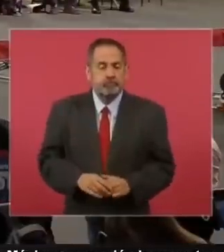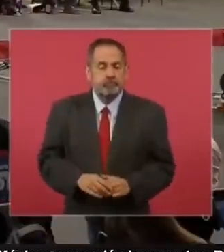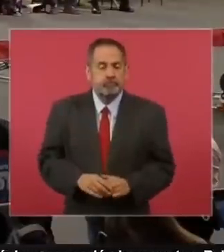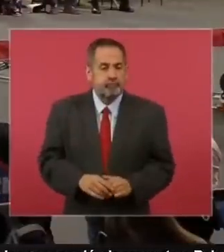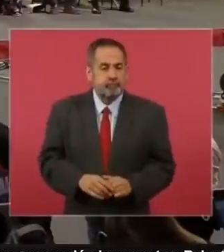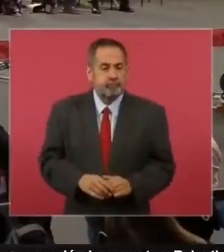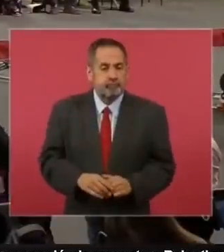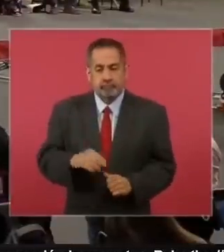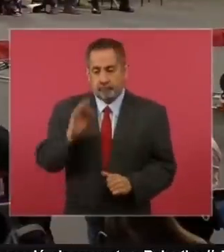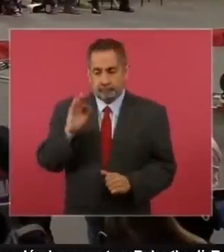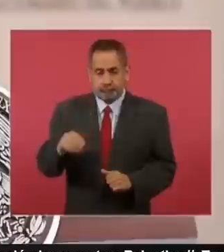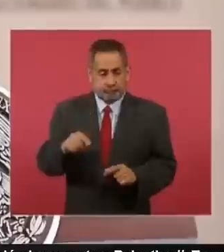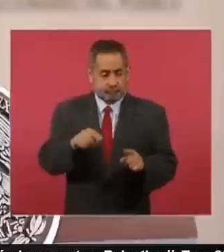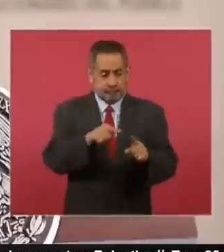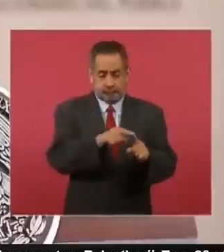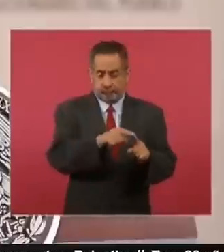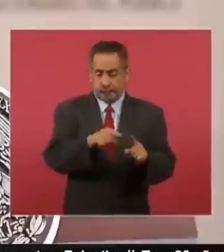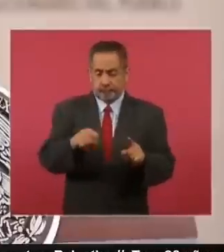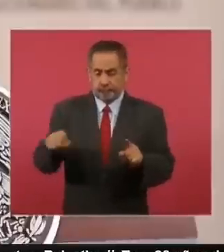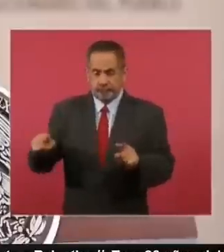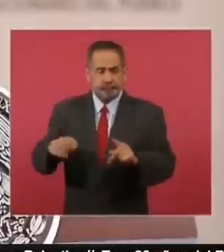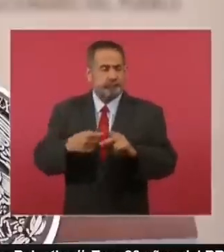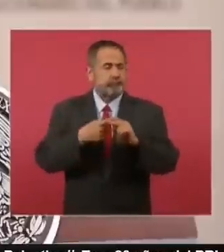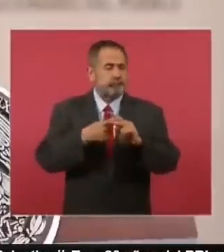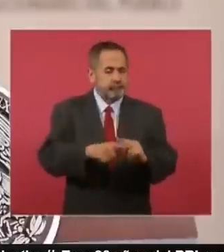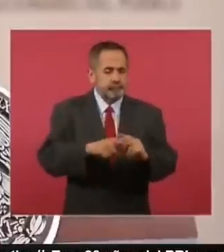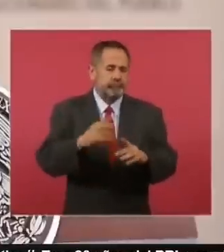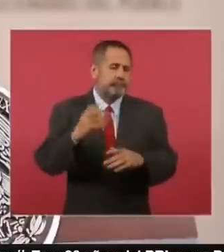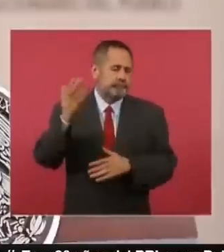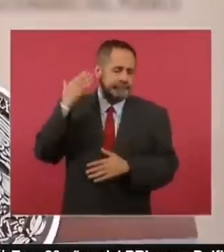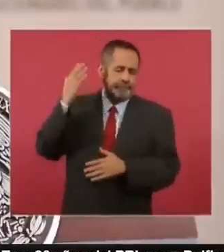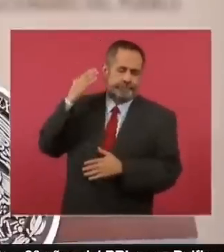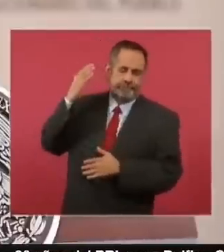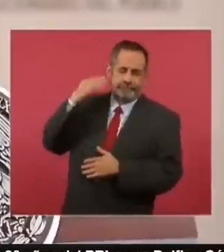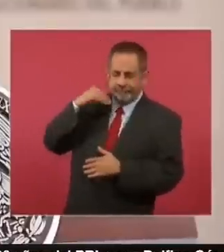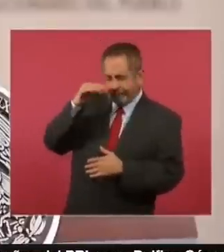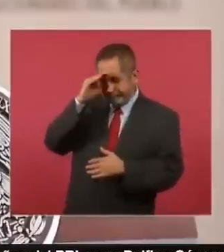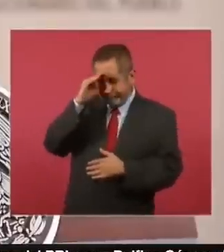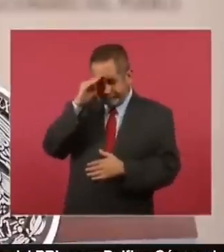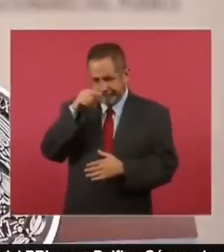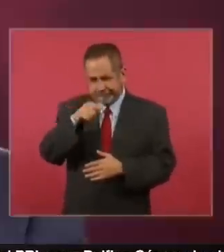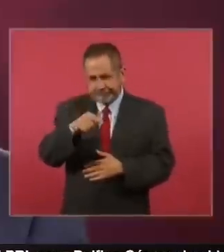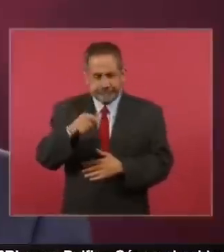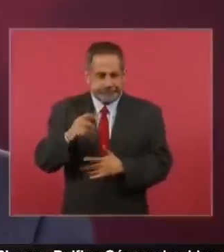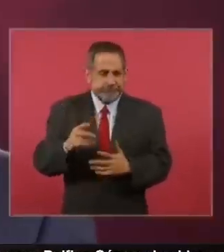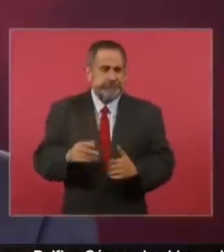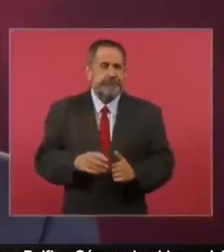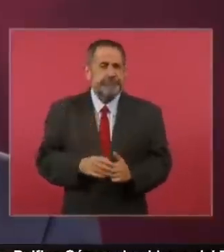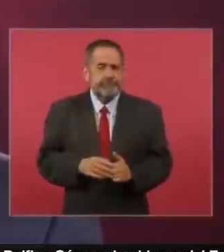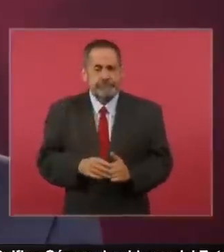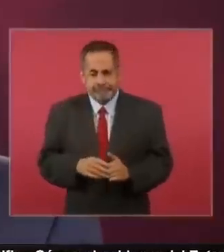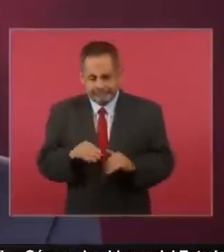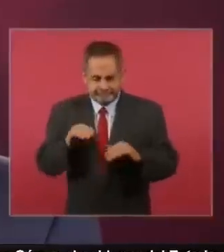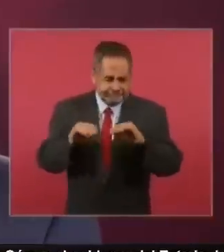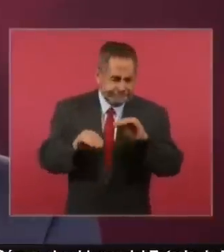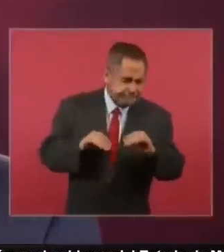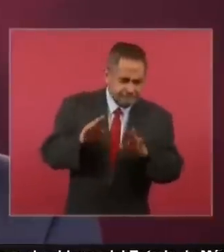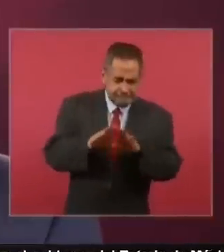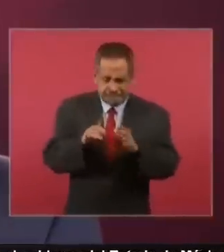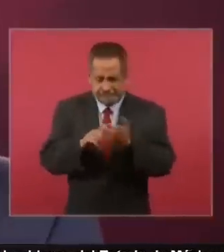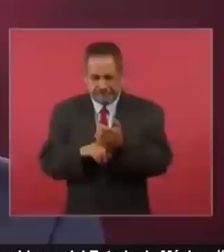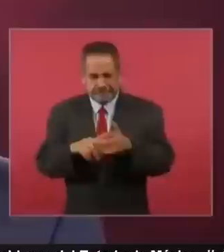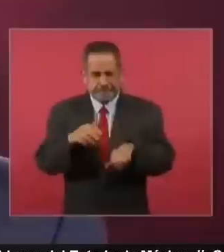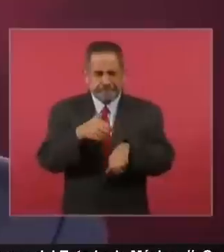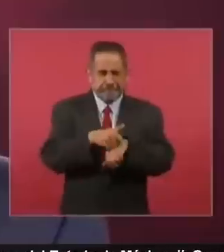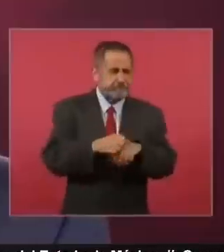este tramo de inicio se pensaba cuando estábamos en el desarrollo de